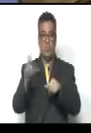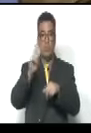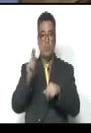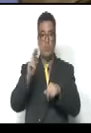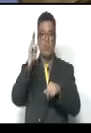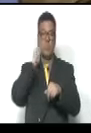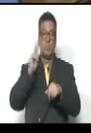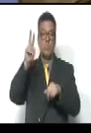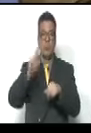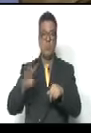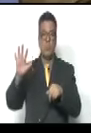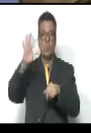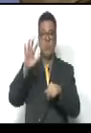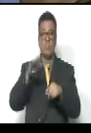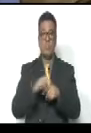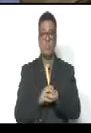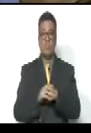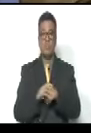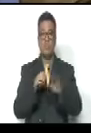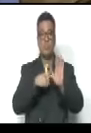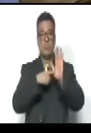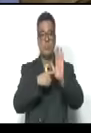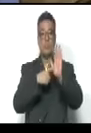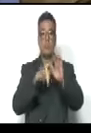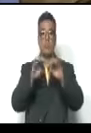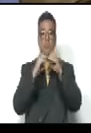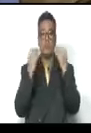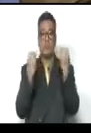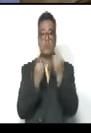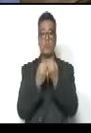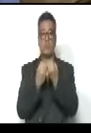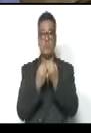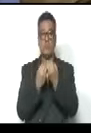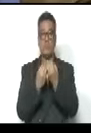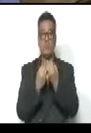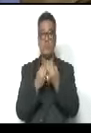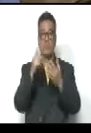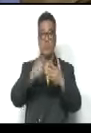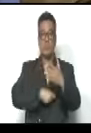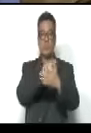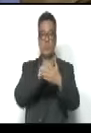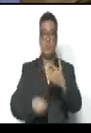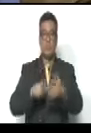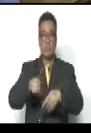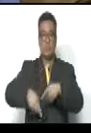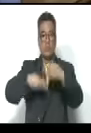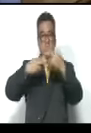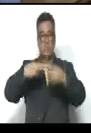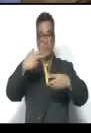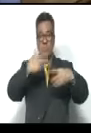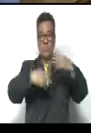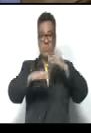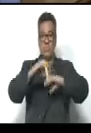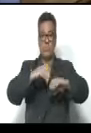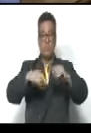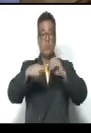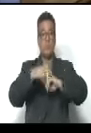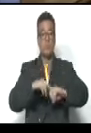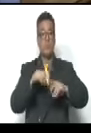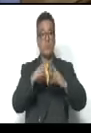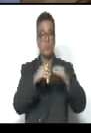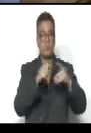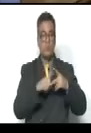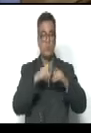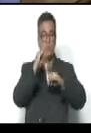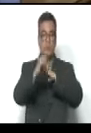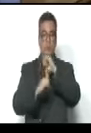República Bolivariana de Venezuela ante la Organización para la Prohibición de las Armas Químicas y ante la Corte